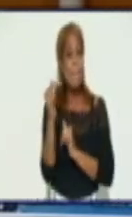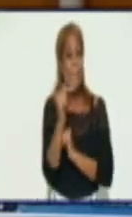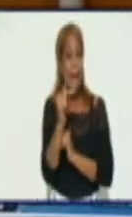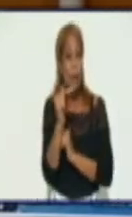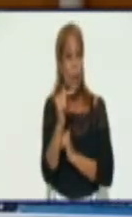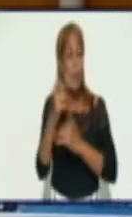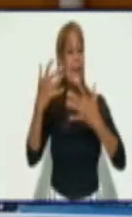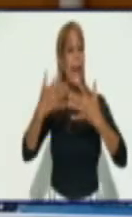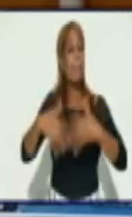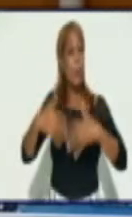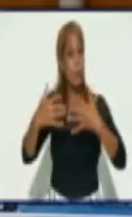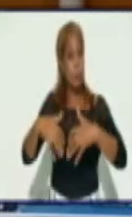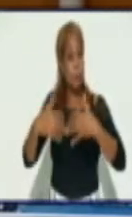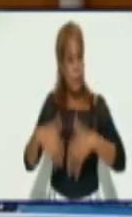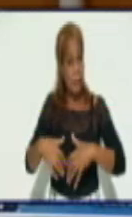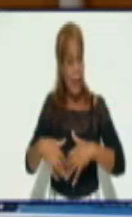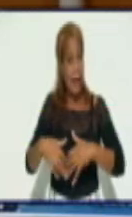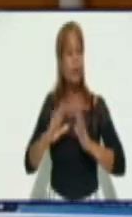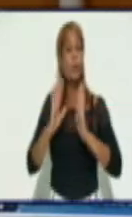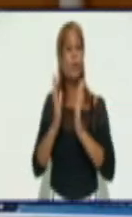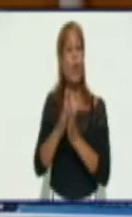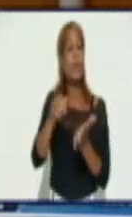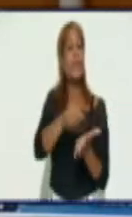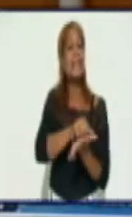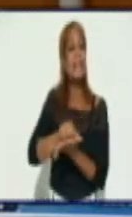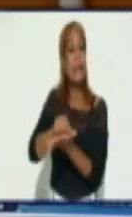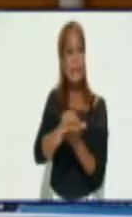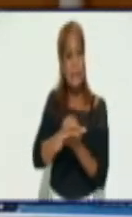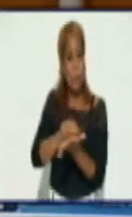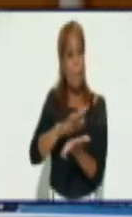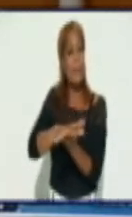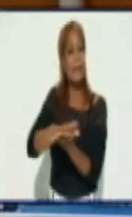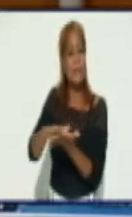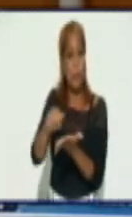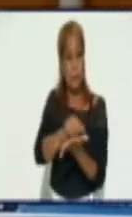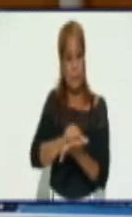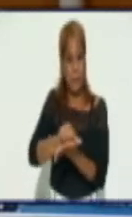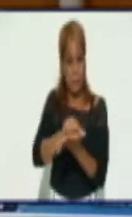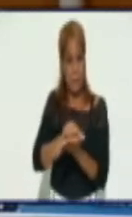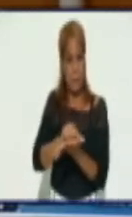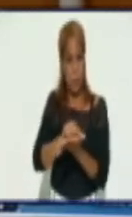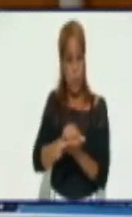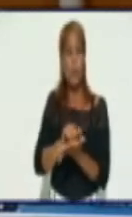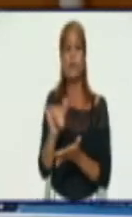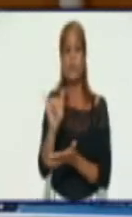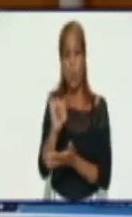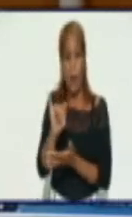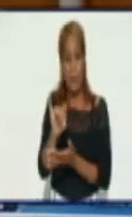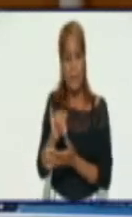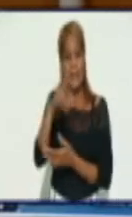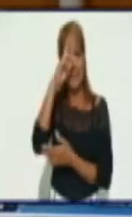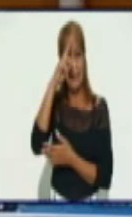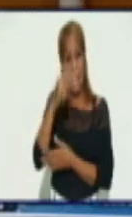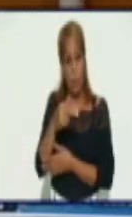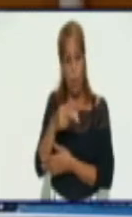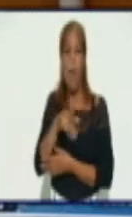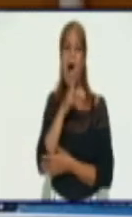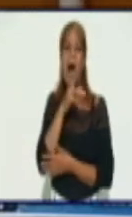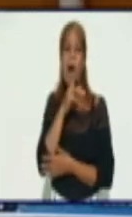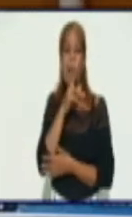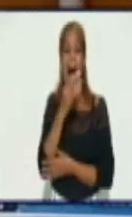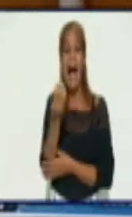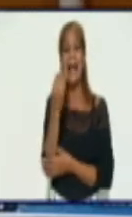prestación de servicios vitales y los mencionó salud agua alimentos